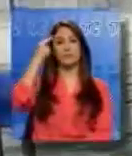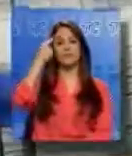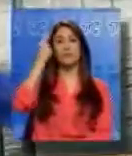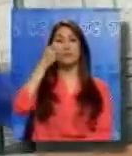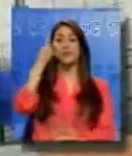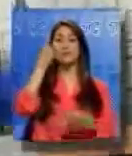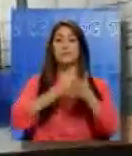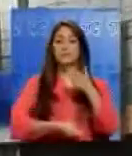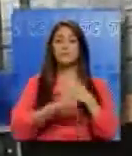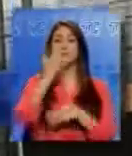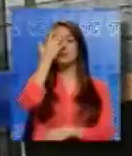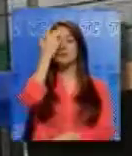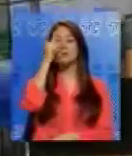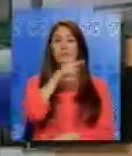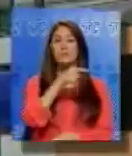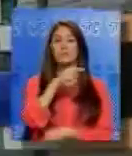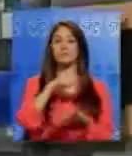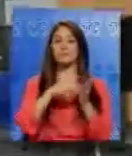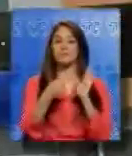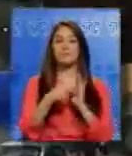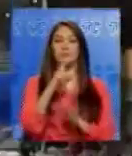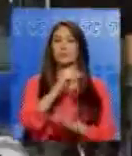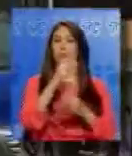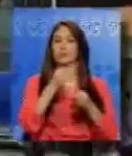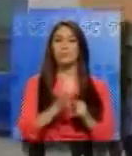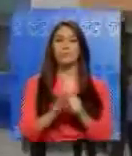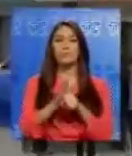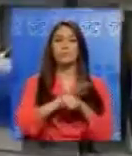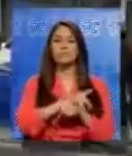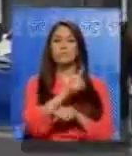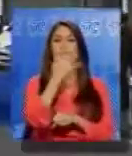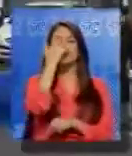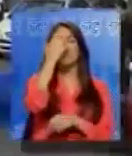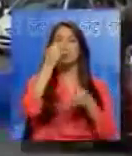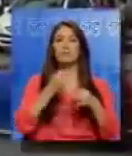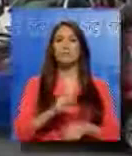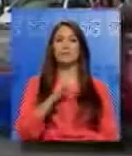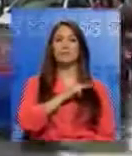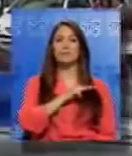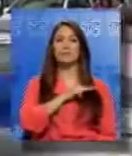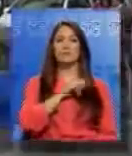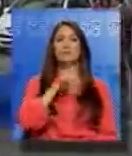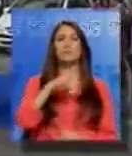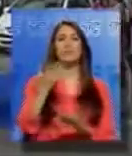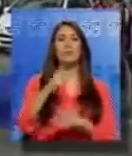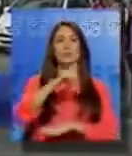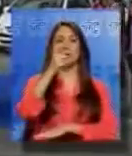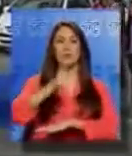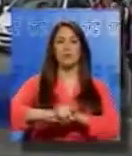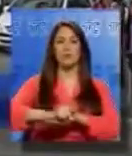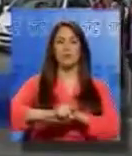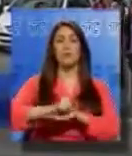sanción que se dio porque el medio de comunicación no cubrió un acto oficial del municipio lojano, en el